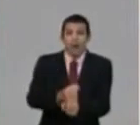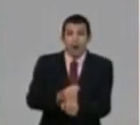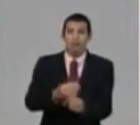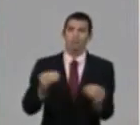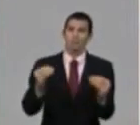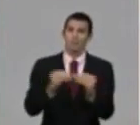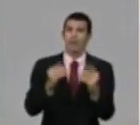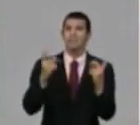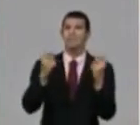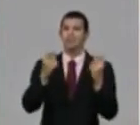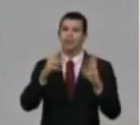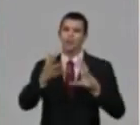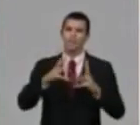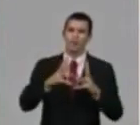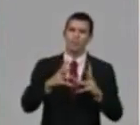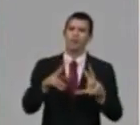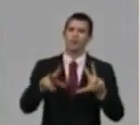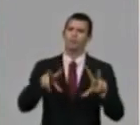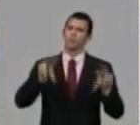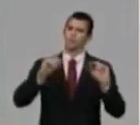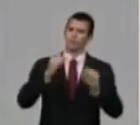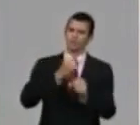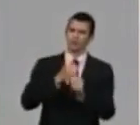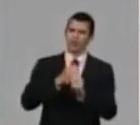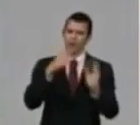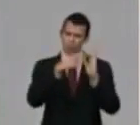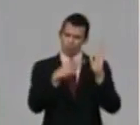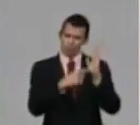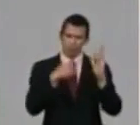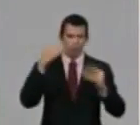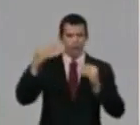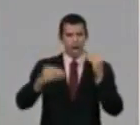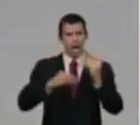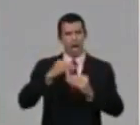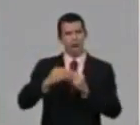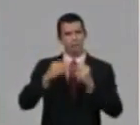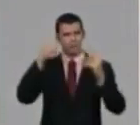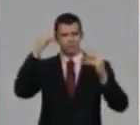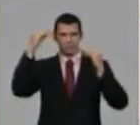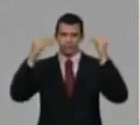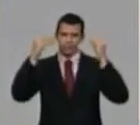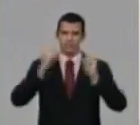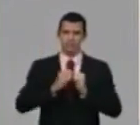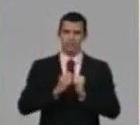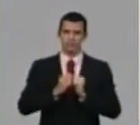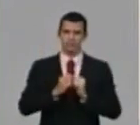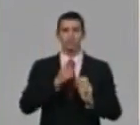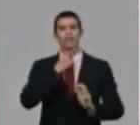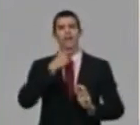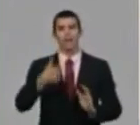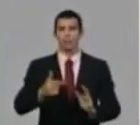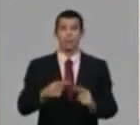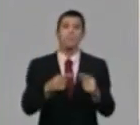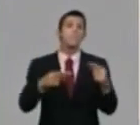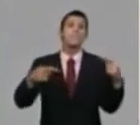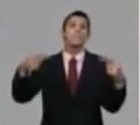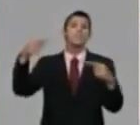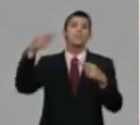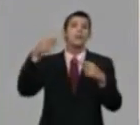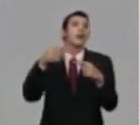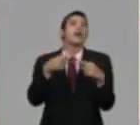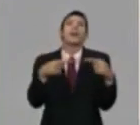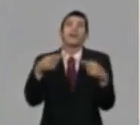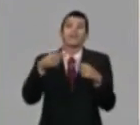un redimensionamiento de sus prioridades, que está orientado en primer lugar a respaldar estos gastos extraordinarios en el sector de la salud, en cualquier